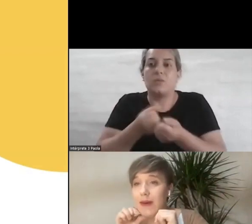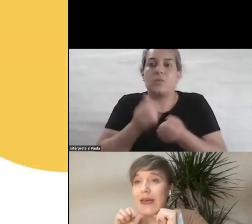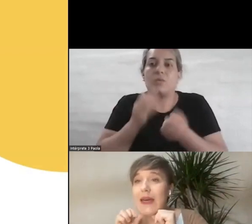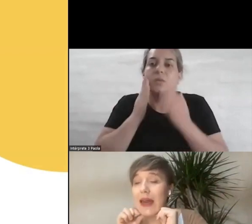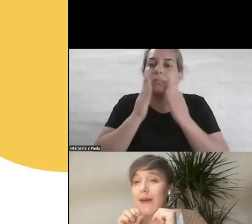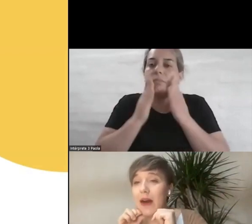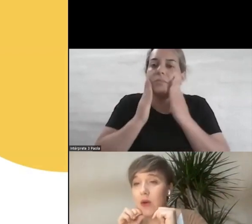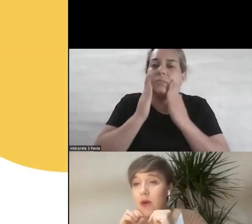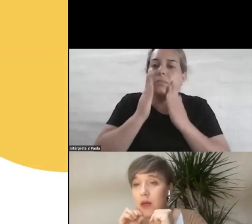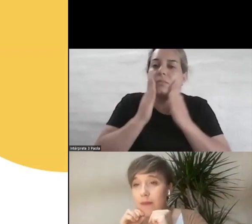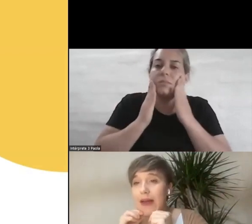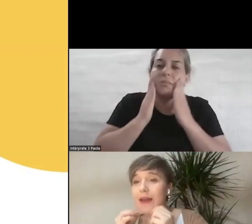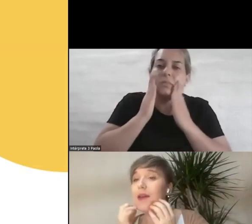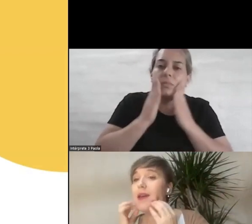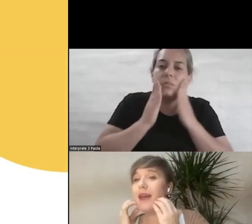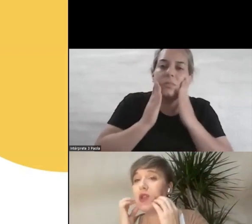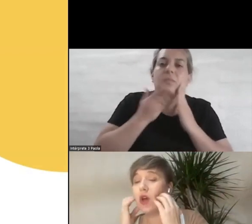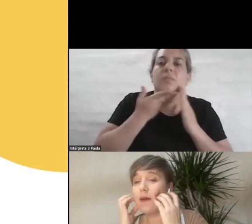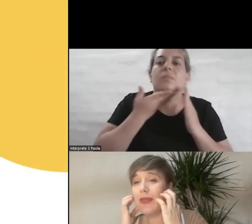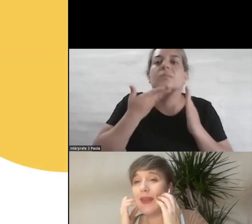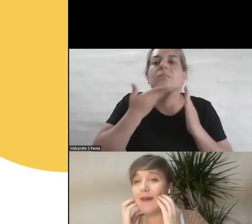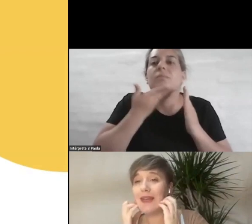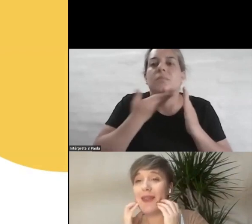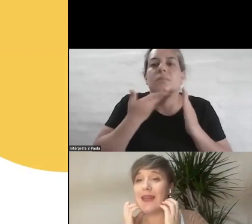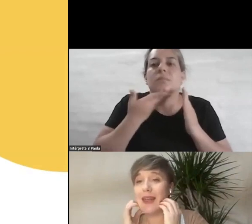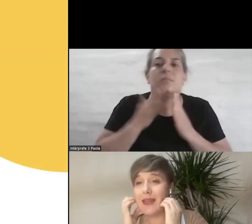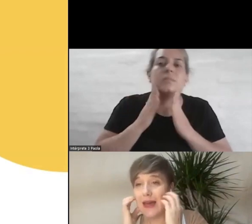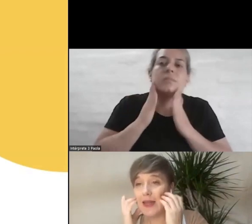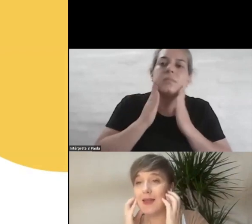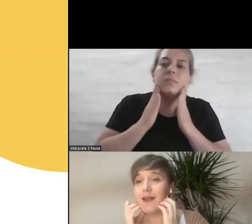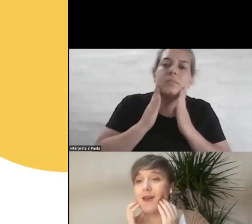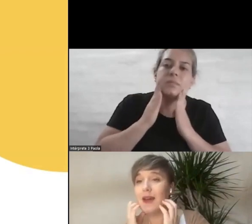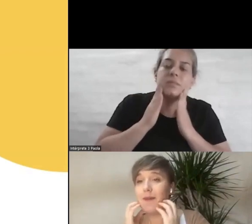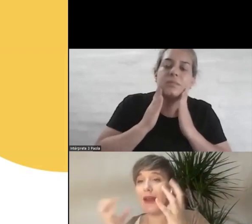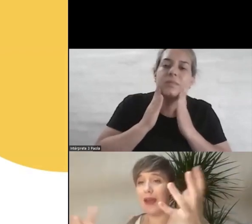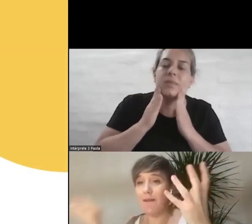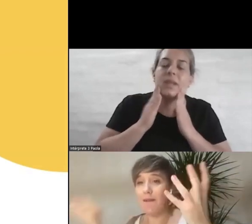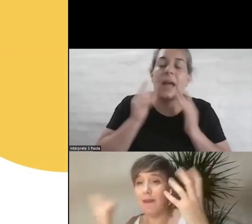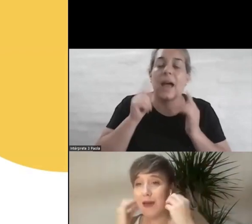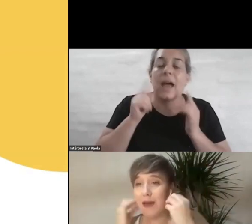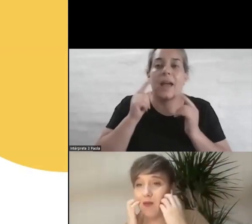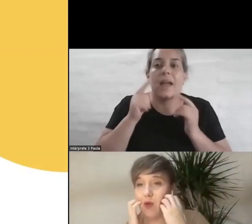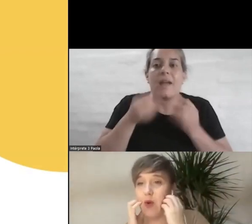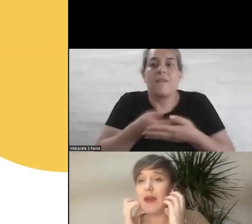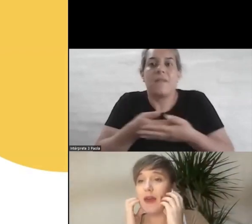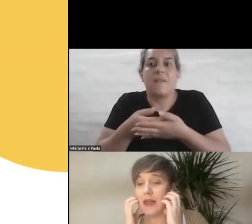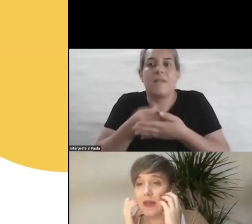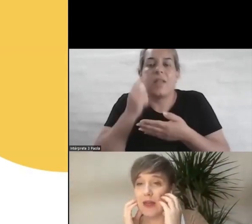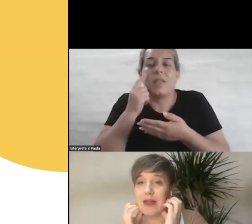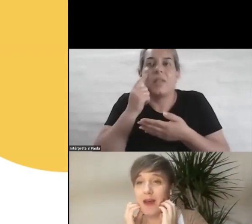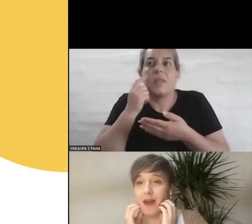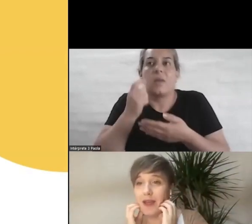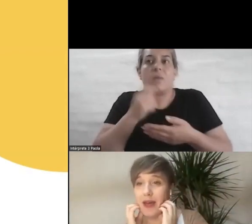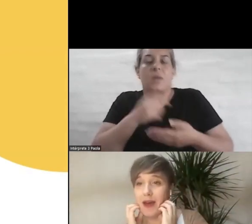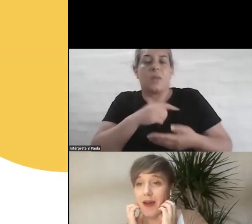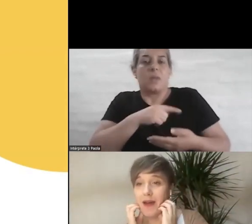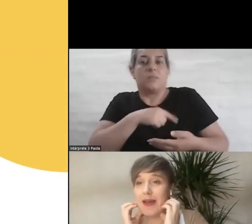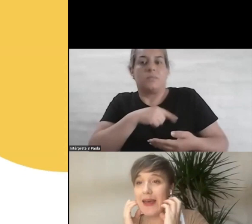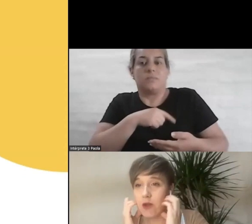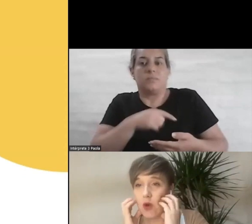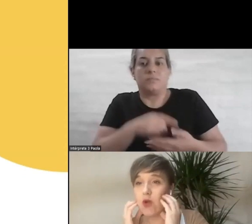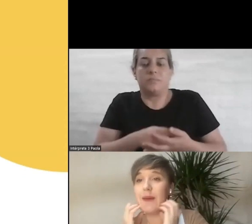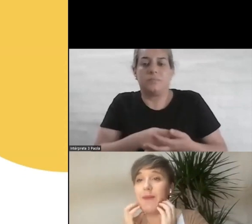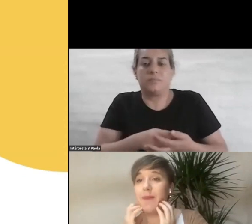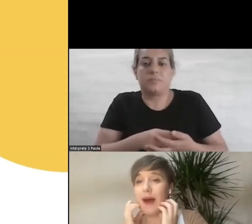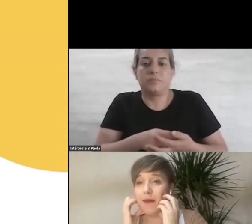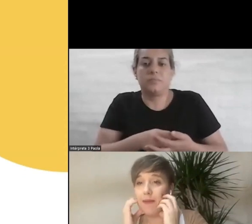mentón, masajear abajo, ¿vale? Esto lo que va a hacer va a ser dar señales para que vaya más flujo ahí,